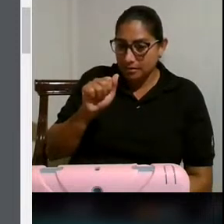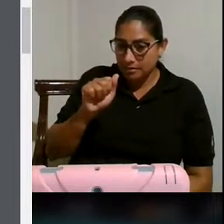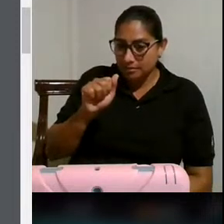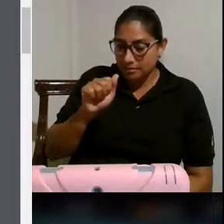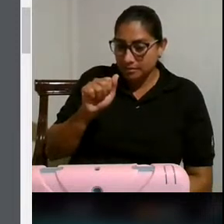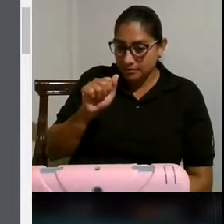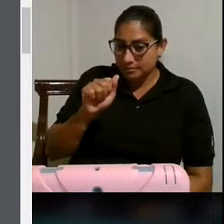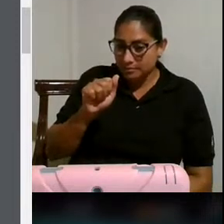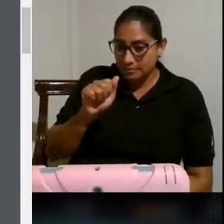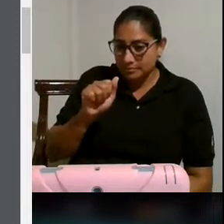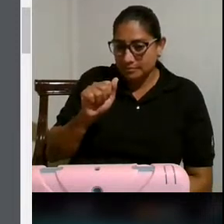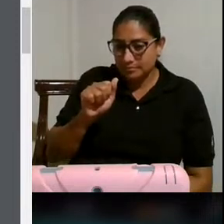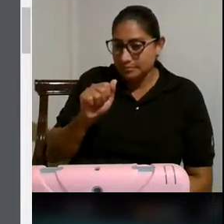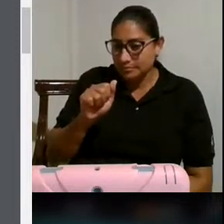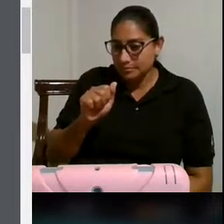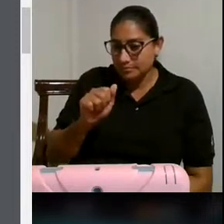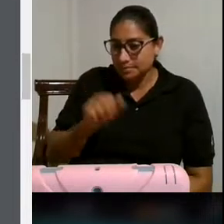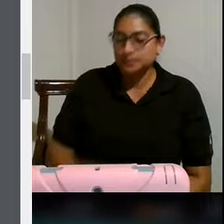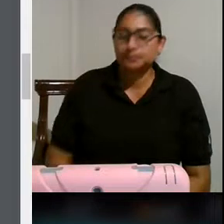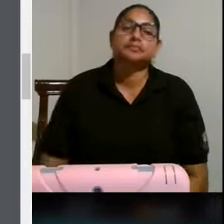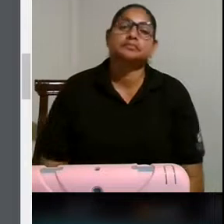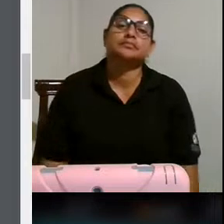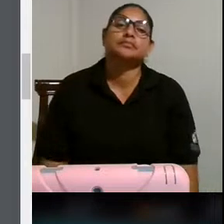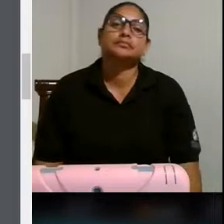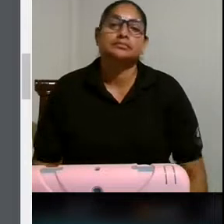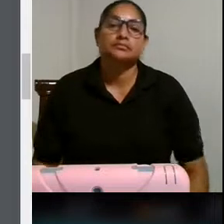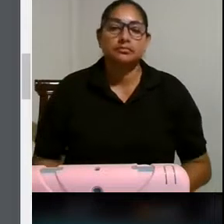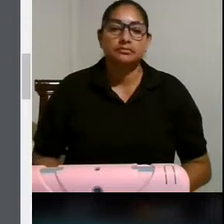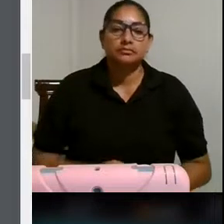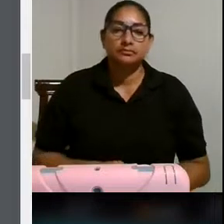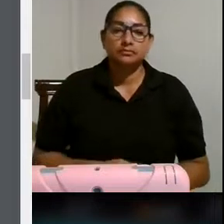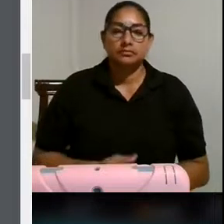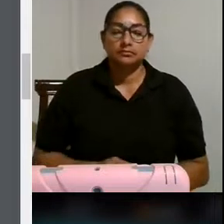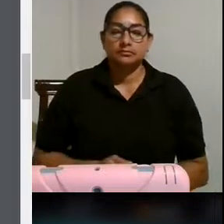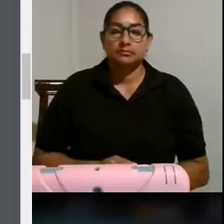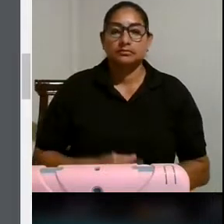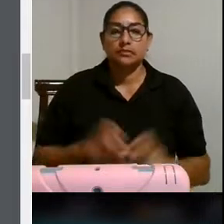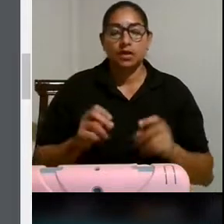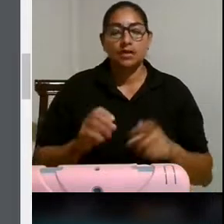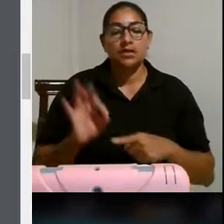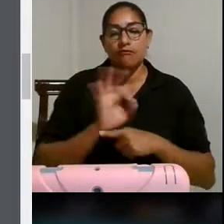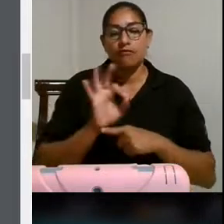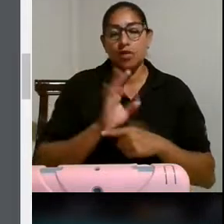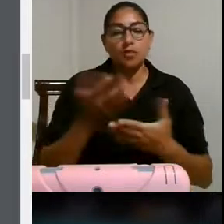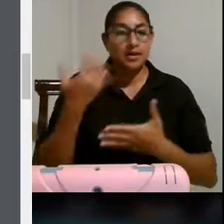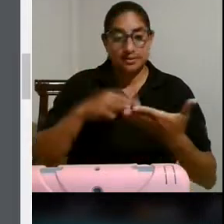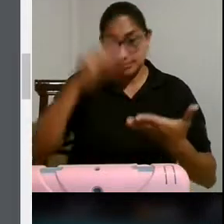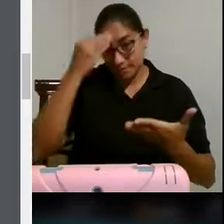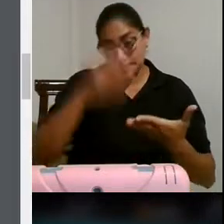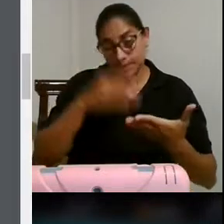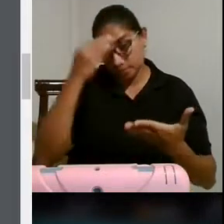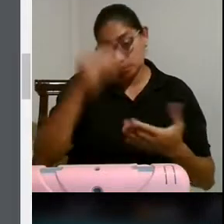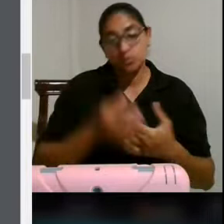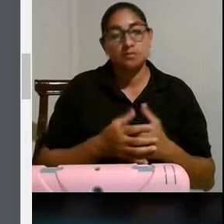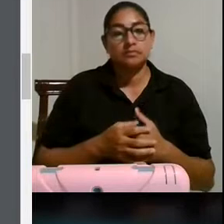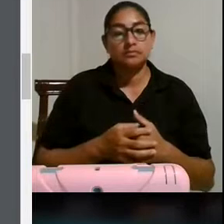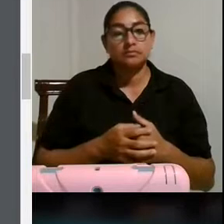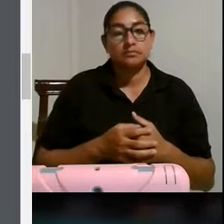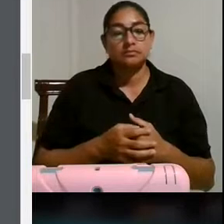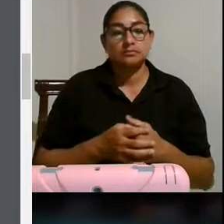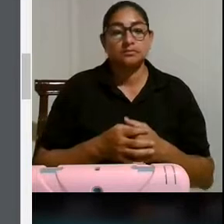unidades? Eso es la derivada. Vamos a utilizar la fórmula que aprendimos hace un